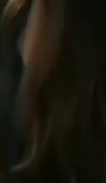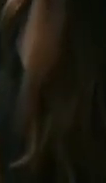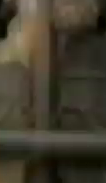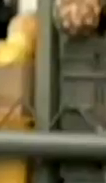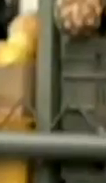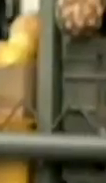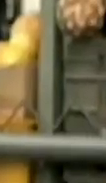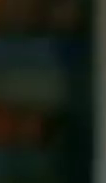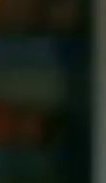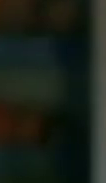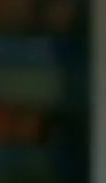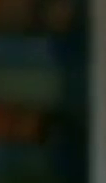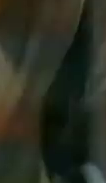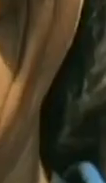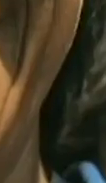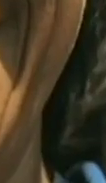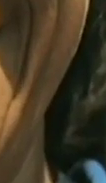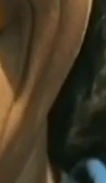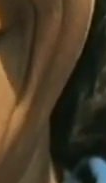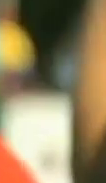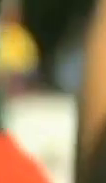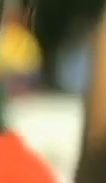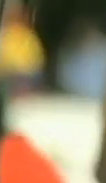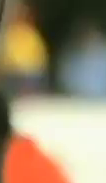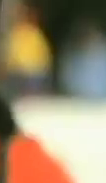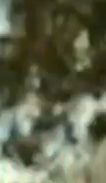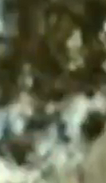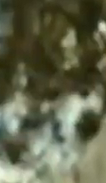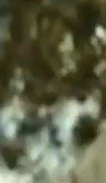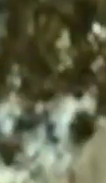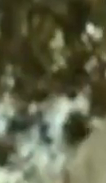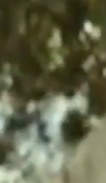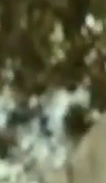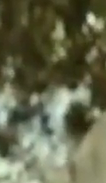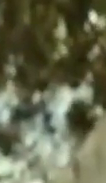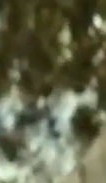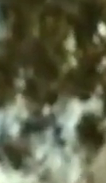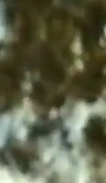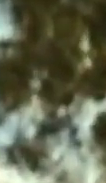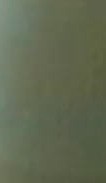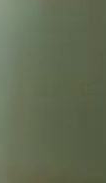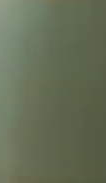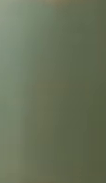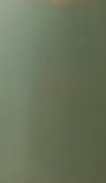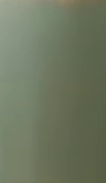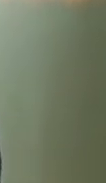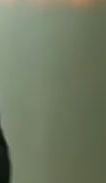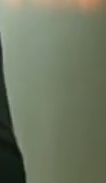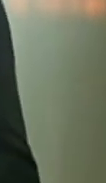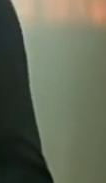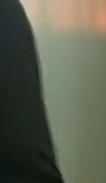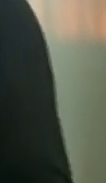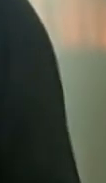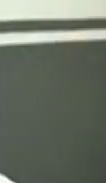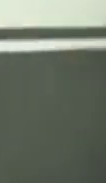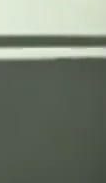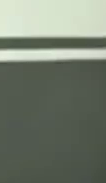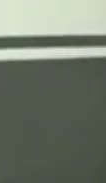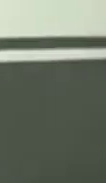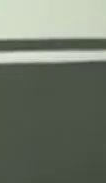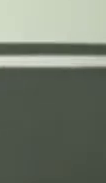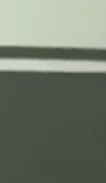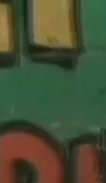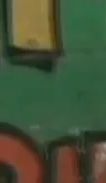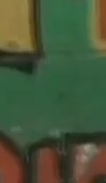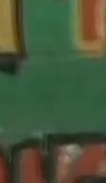y mi amiga, todas sabemos que aún en los momentos difíciles, la mujer venezolana levanta la cara y